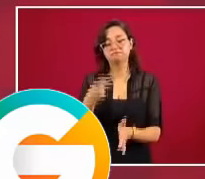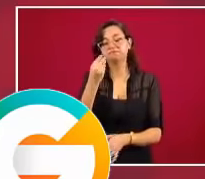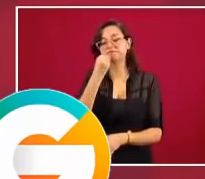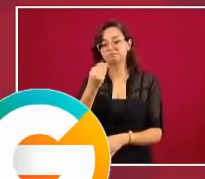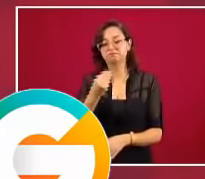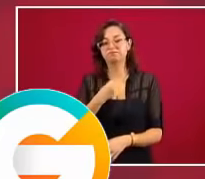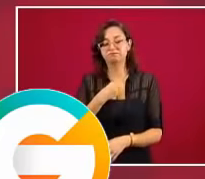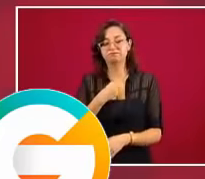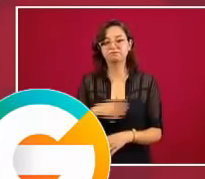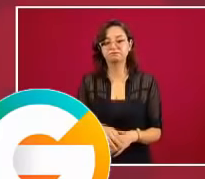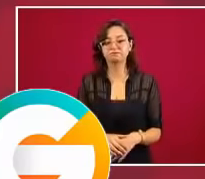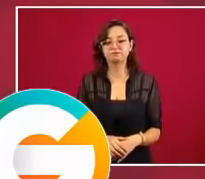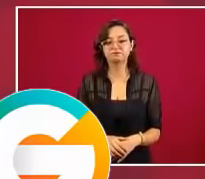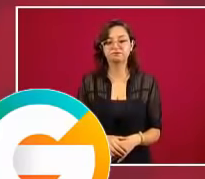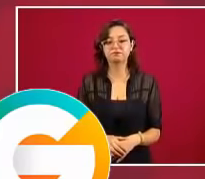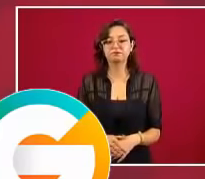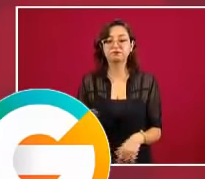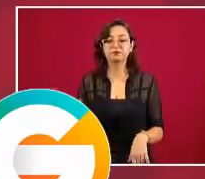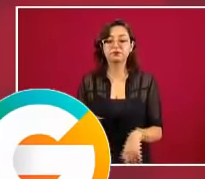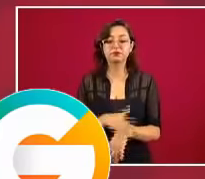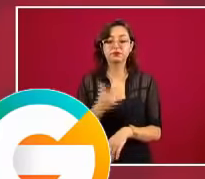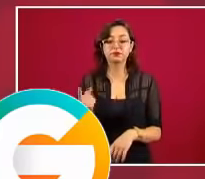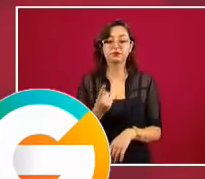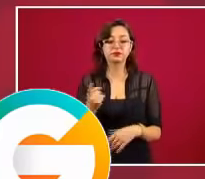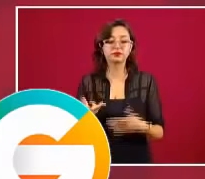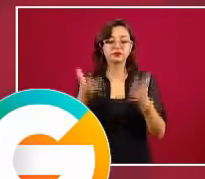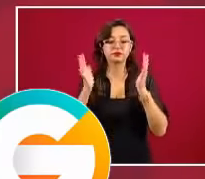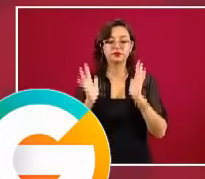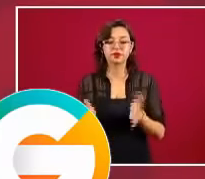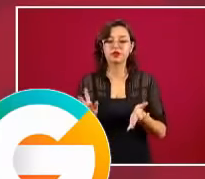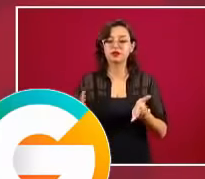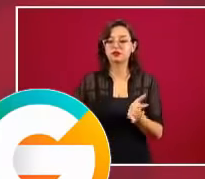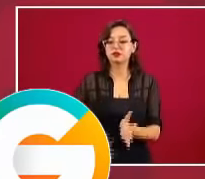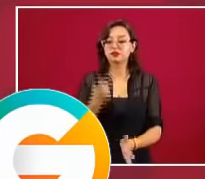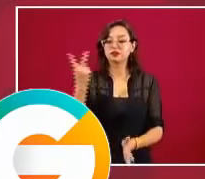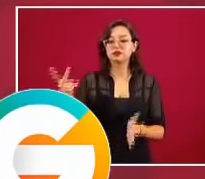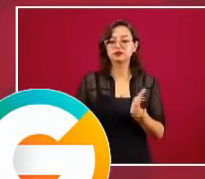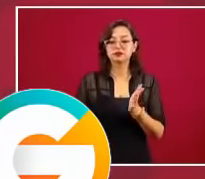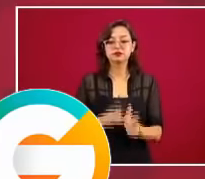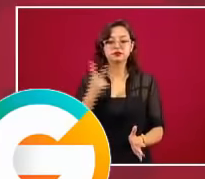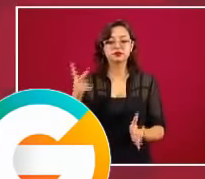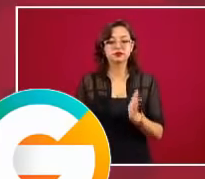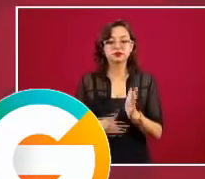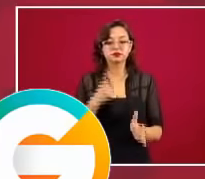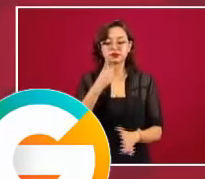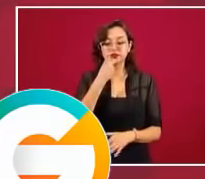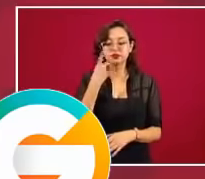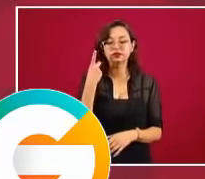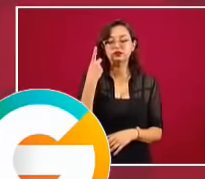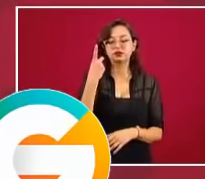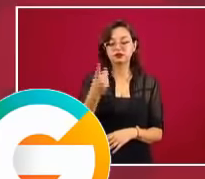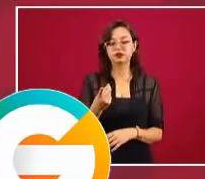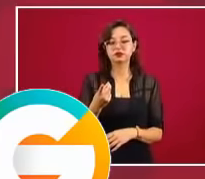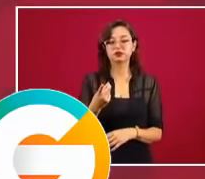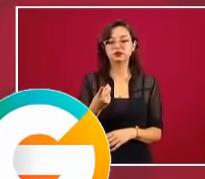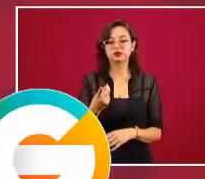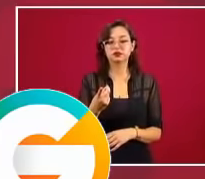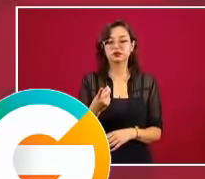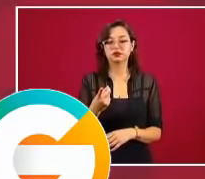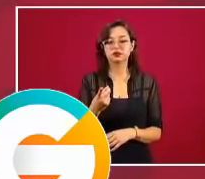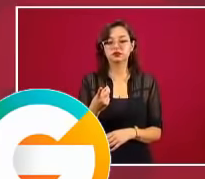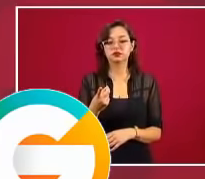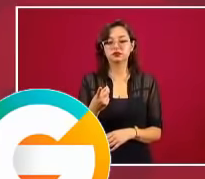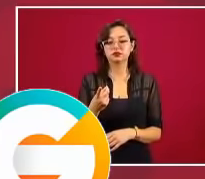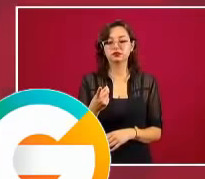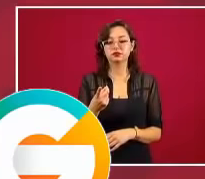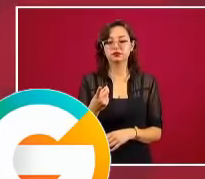porque lo hemos dicho muchas veces, no debe de haber, no